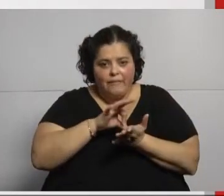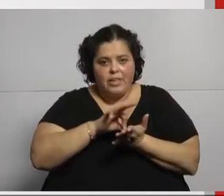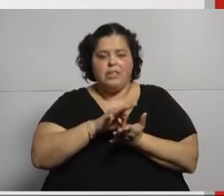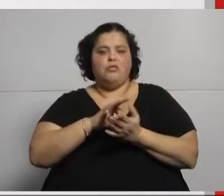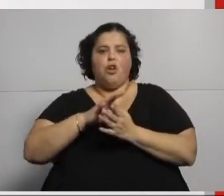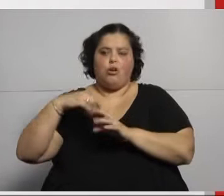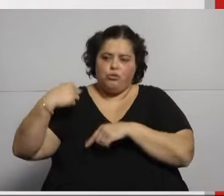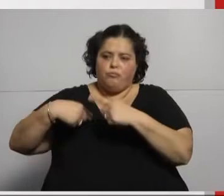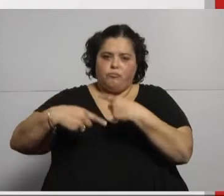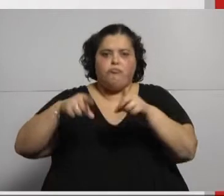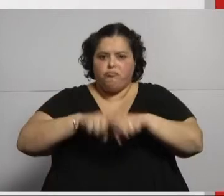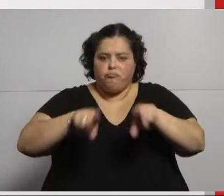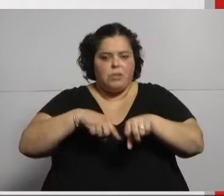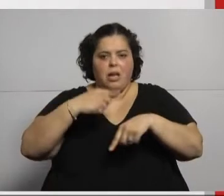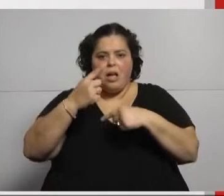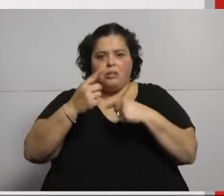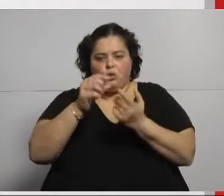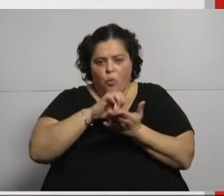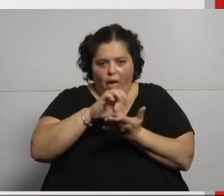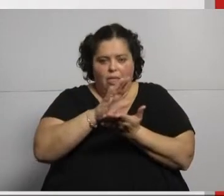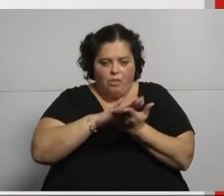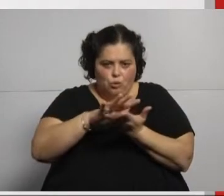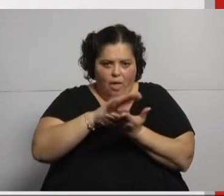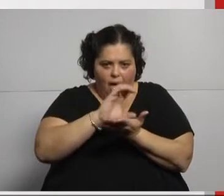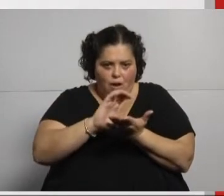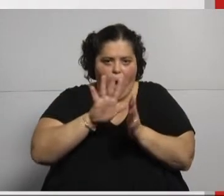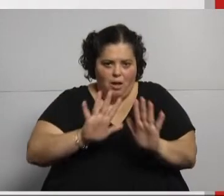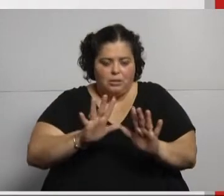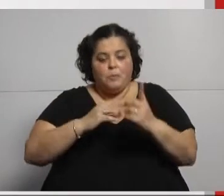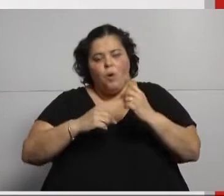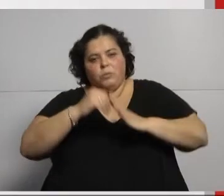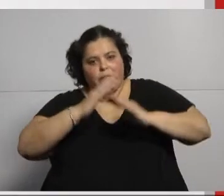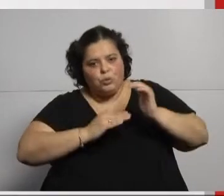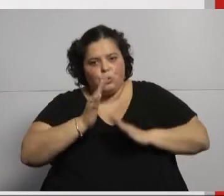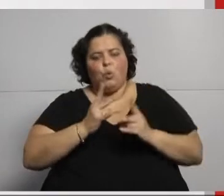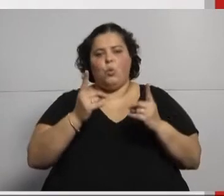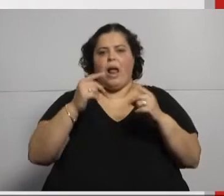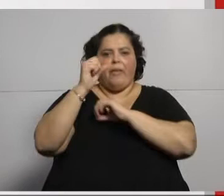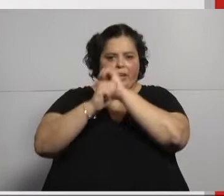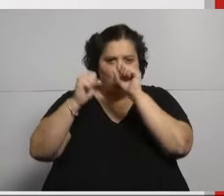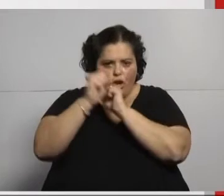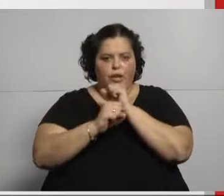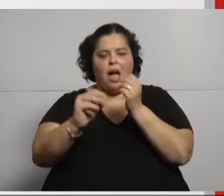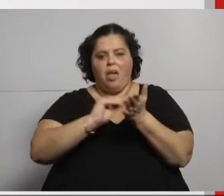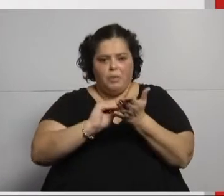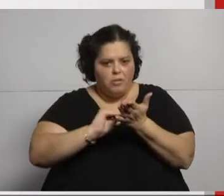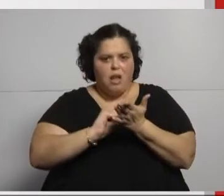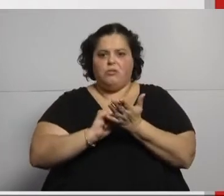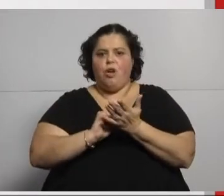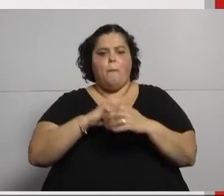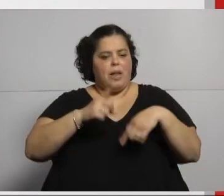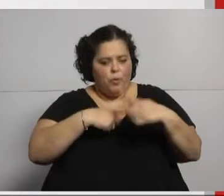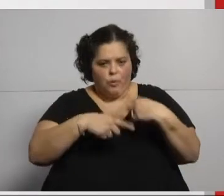se dan a la ciudadanía, de infraestructura, recursos tecnológicos y de comunicación para que puedan continuar atendiendo, ¿no?